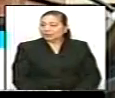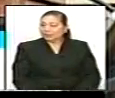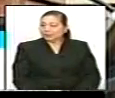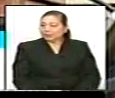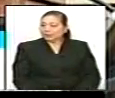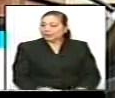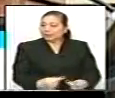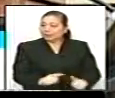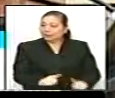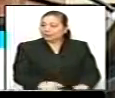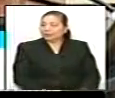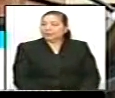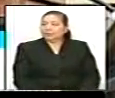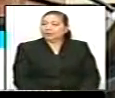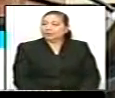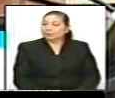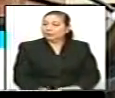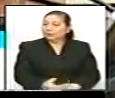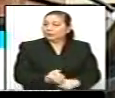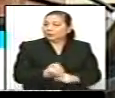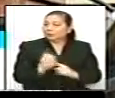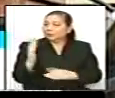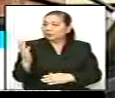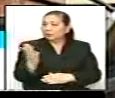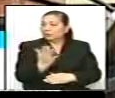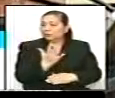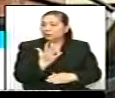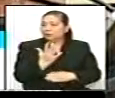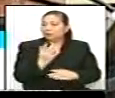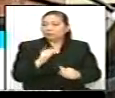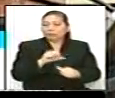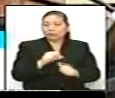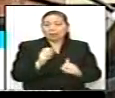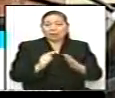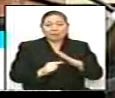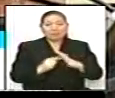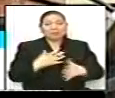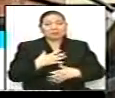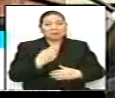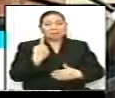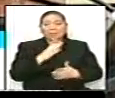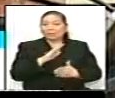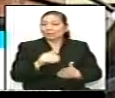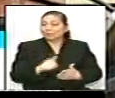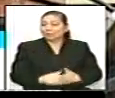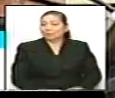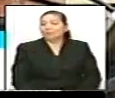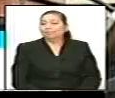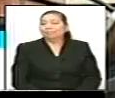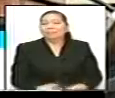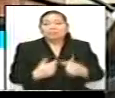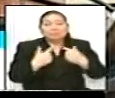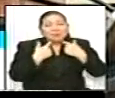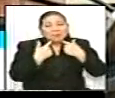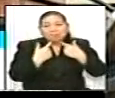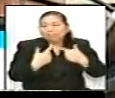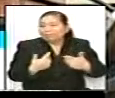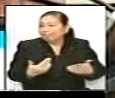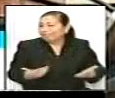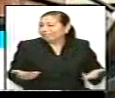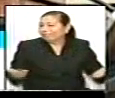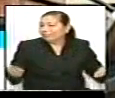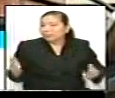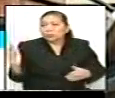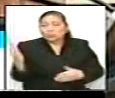ha permitido que, en vez de recuperar un paisaje y un entorno ambiental saludable para todos, lo hayamos perdido. Y no solamente